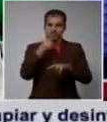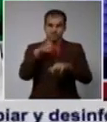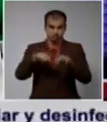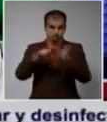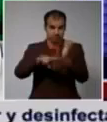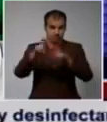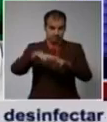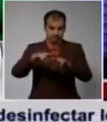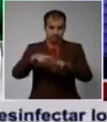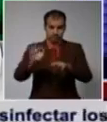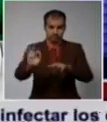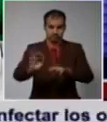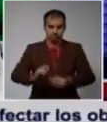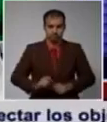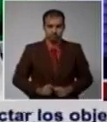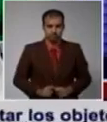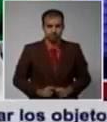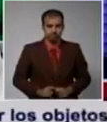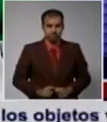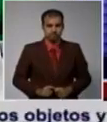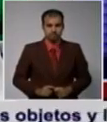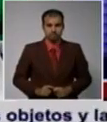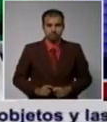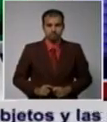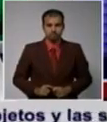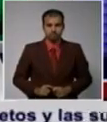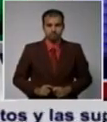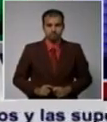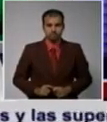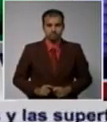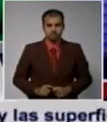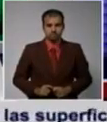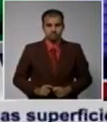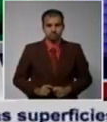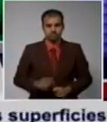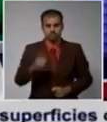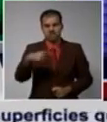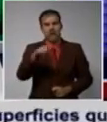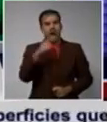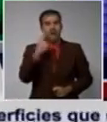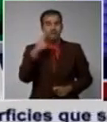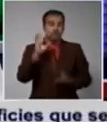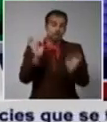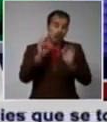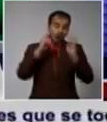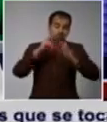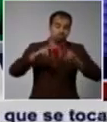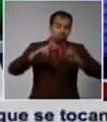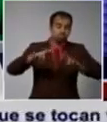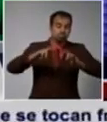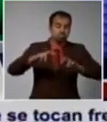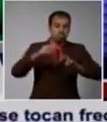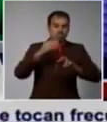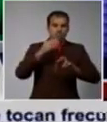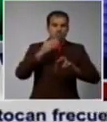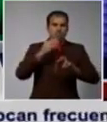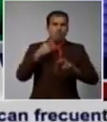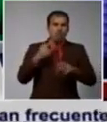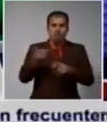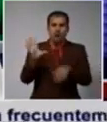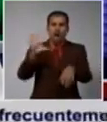también, en el cual los elementos que conllevaron a adquirir la enfermedad,